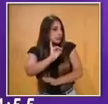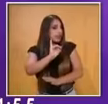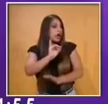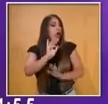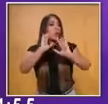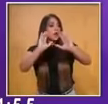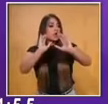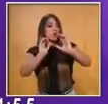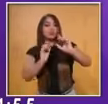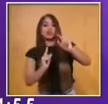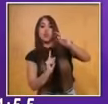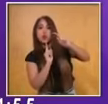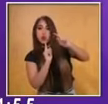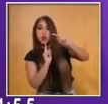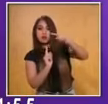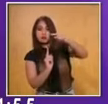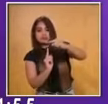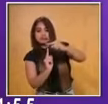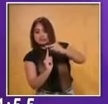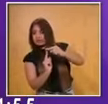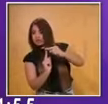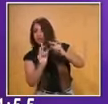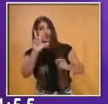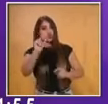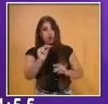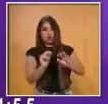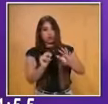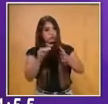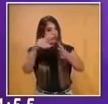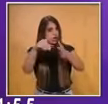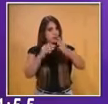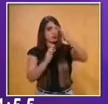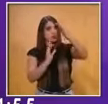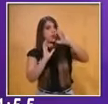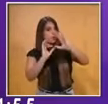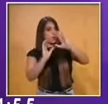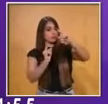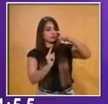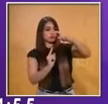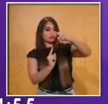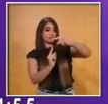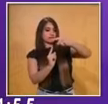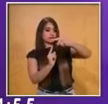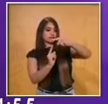encender el espiral. Por eso el maestro no lo está poniendo dentro del vaso.